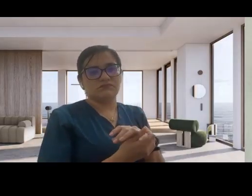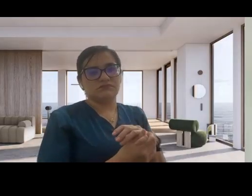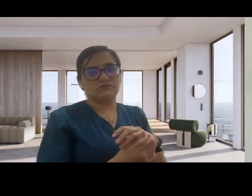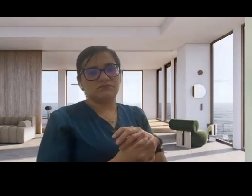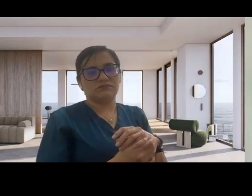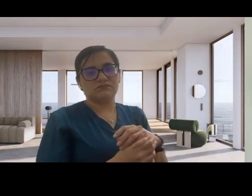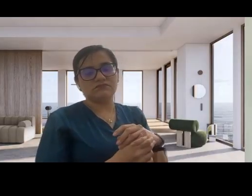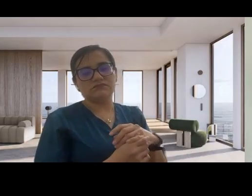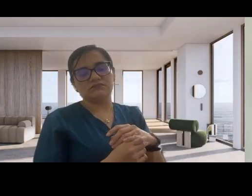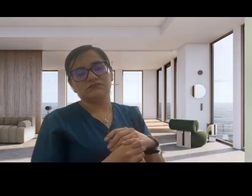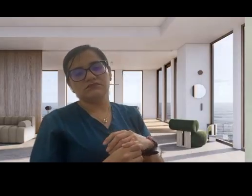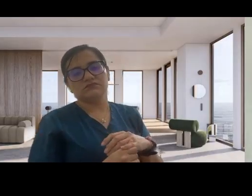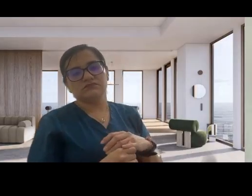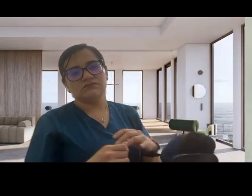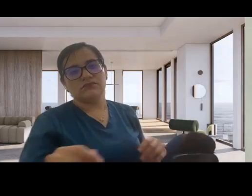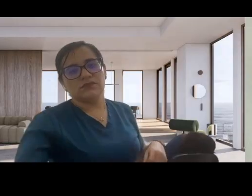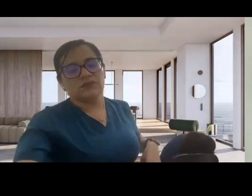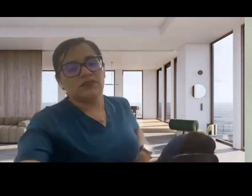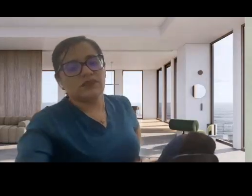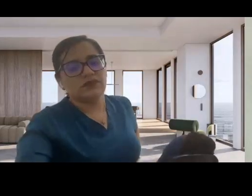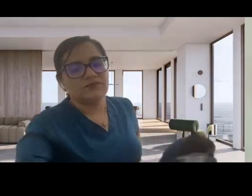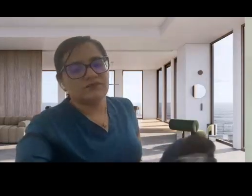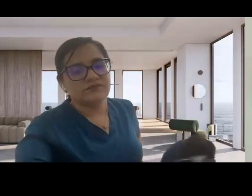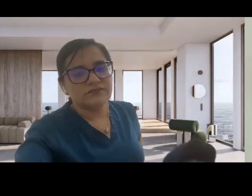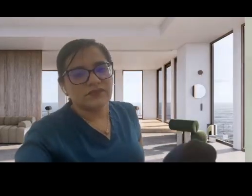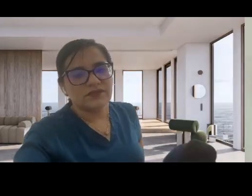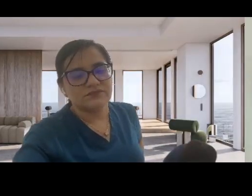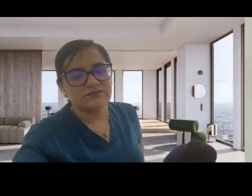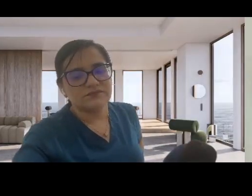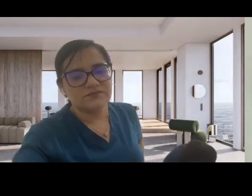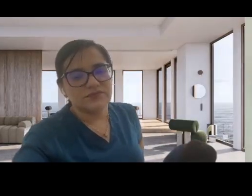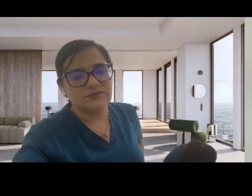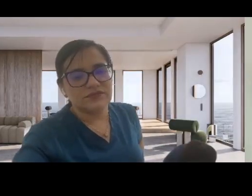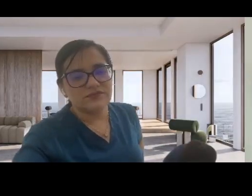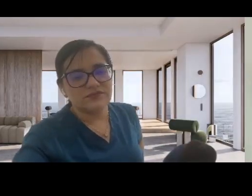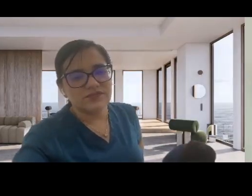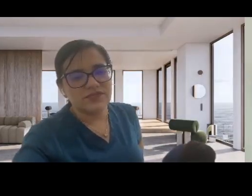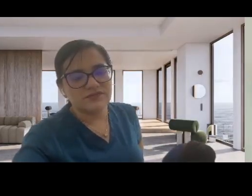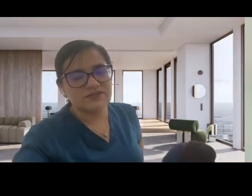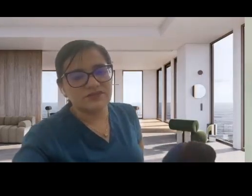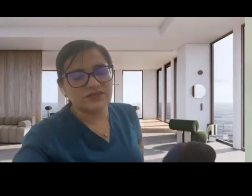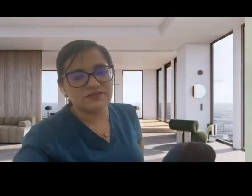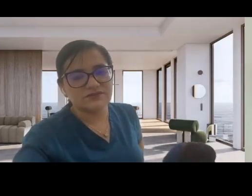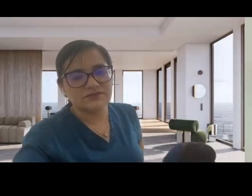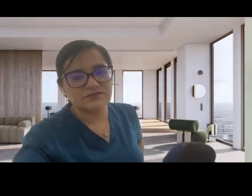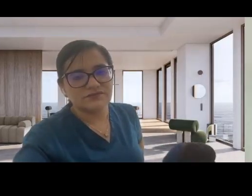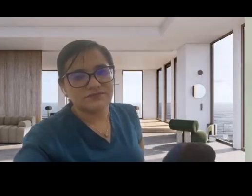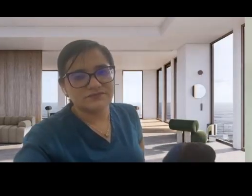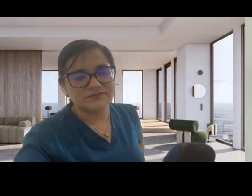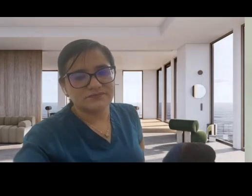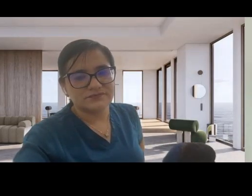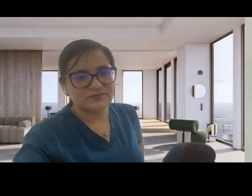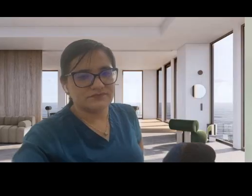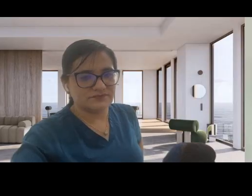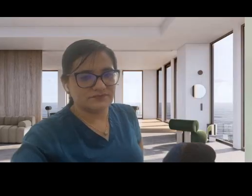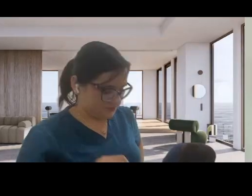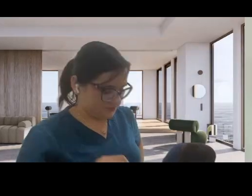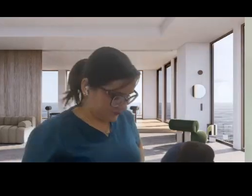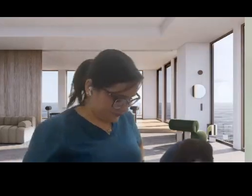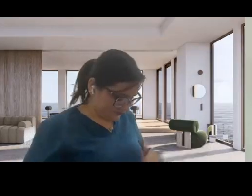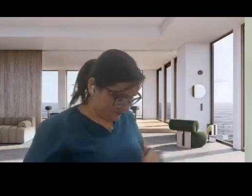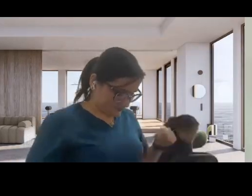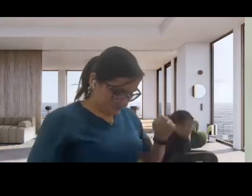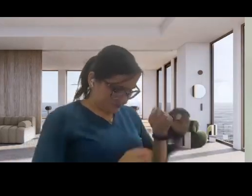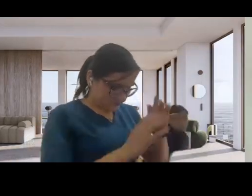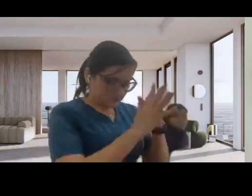cuidado psicológico, se me fue, intervención en crisis, perdón. Primeros auxilios psicológicos. Primeros auxilios psicológicos, gracias, me quedé